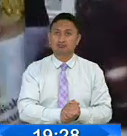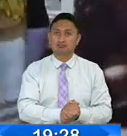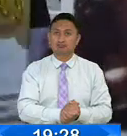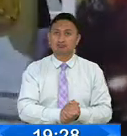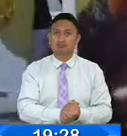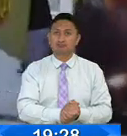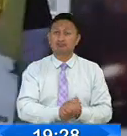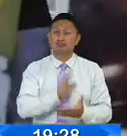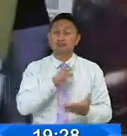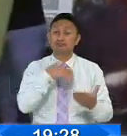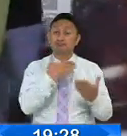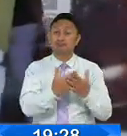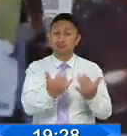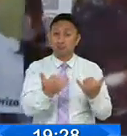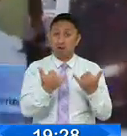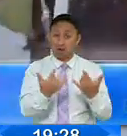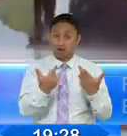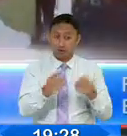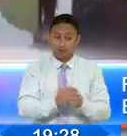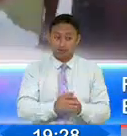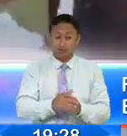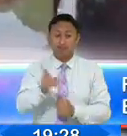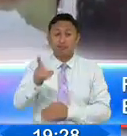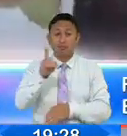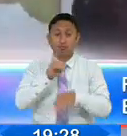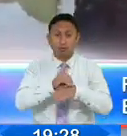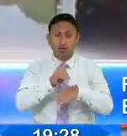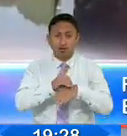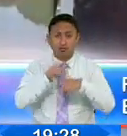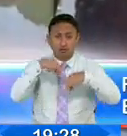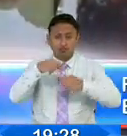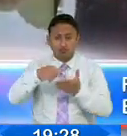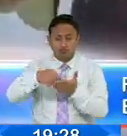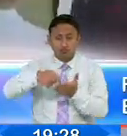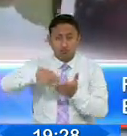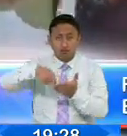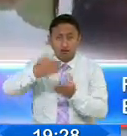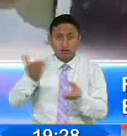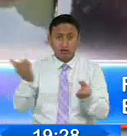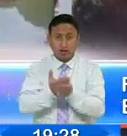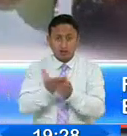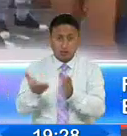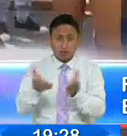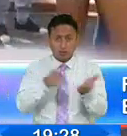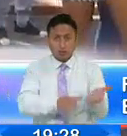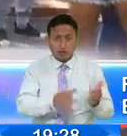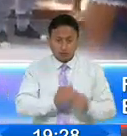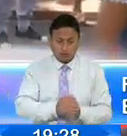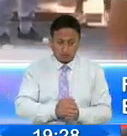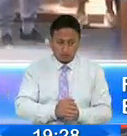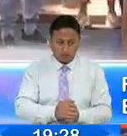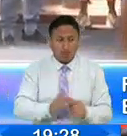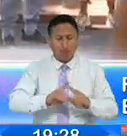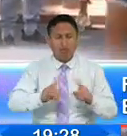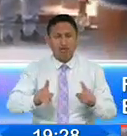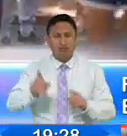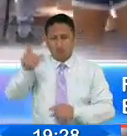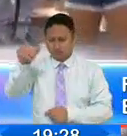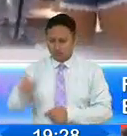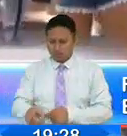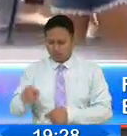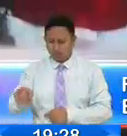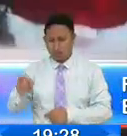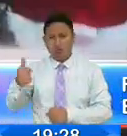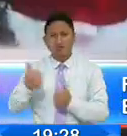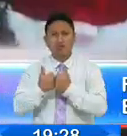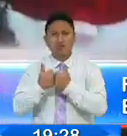Hasta el momento solo se había localizado al médico que supuestamente firmó el acta de defunción, pero el principal sospechoso, su conviviente, ya no